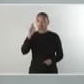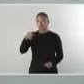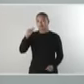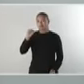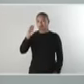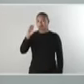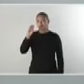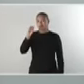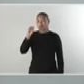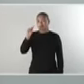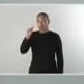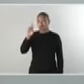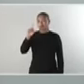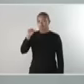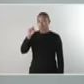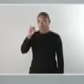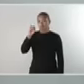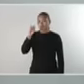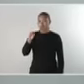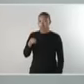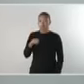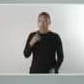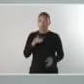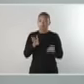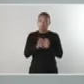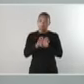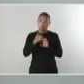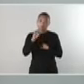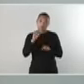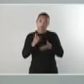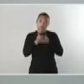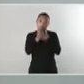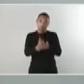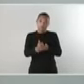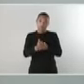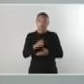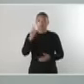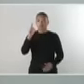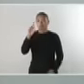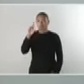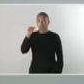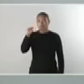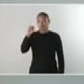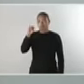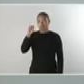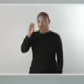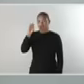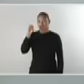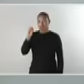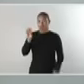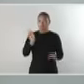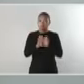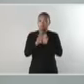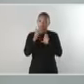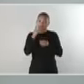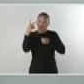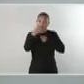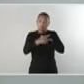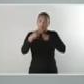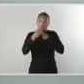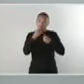desmienta nada de eso Francisco saca videos mintiendo saca cosas